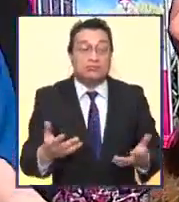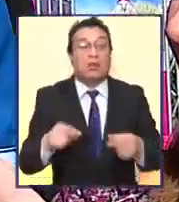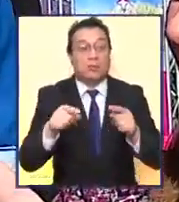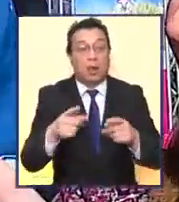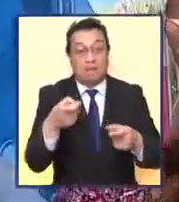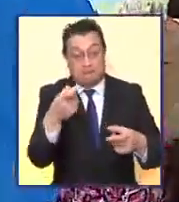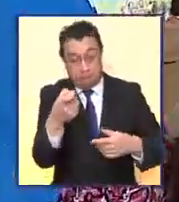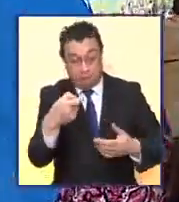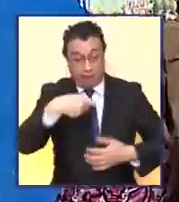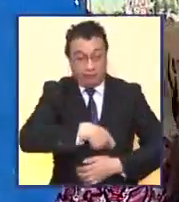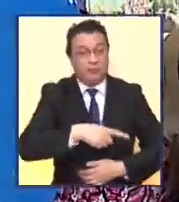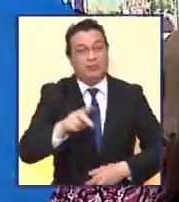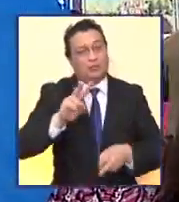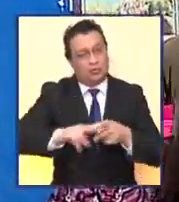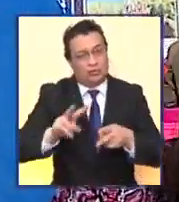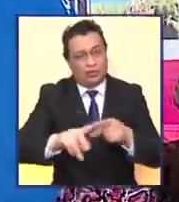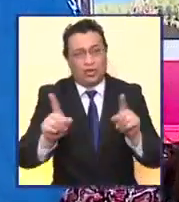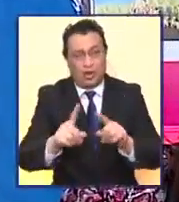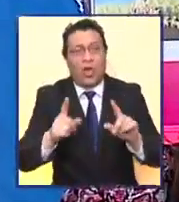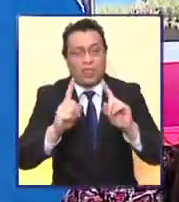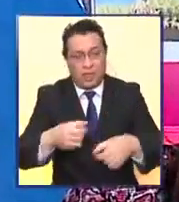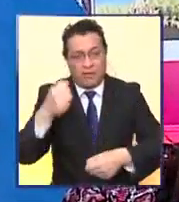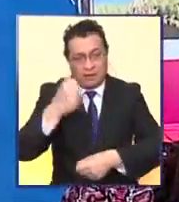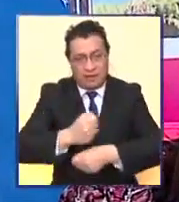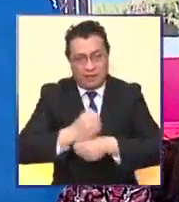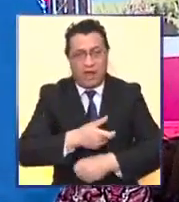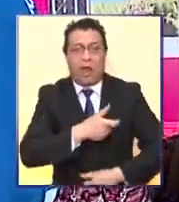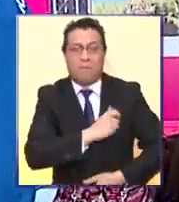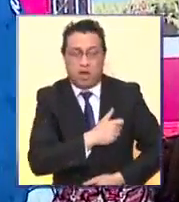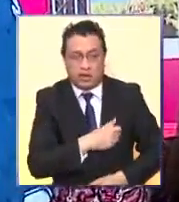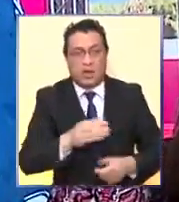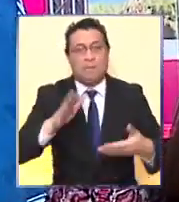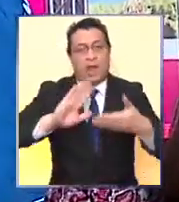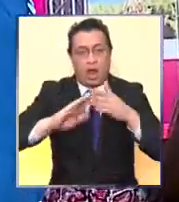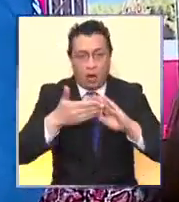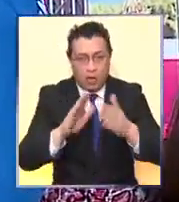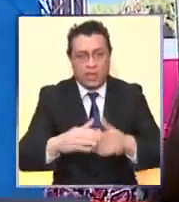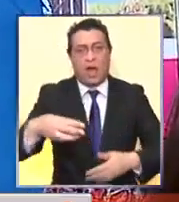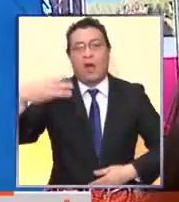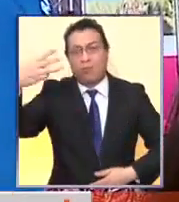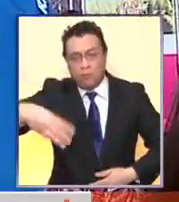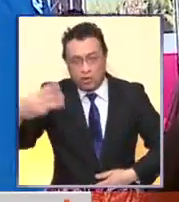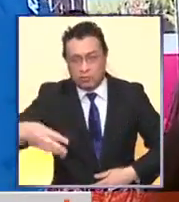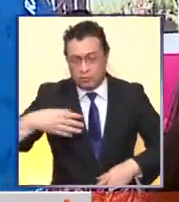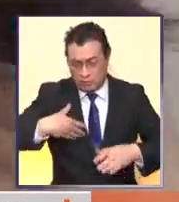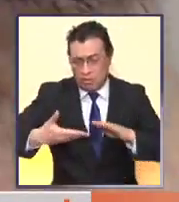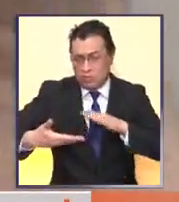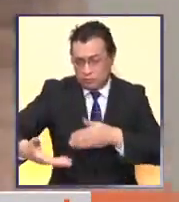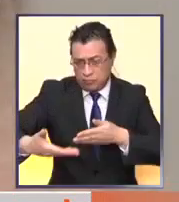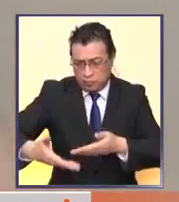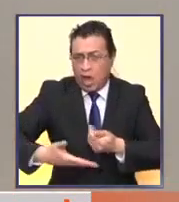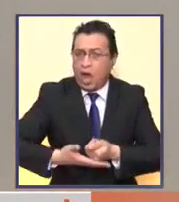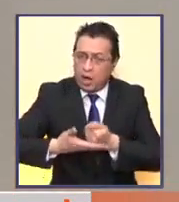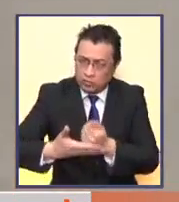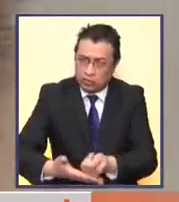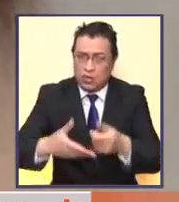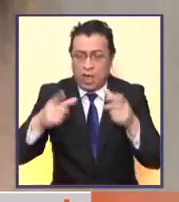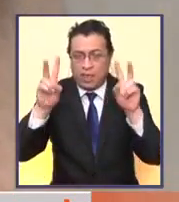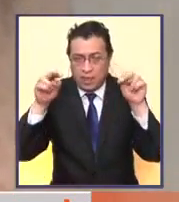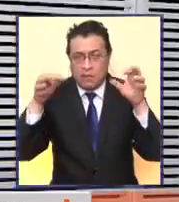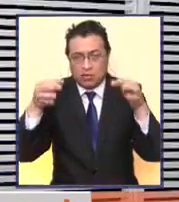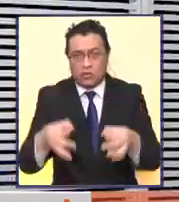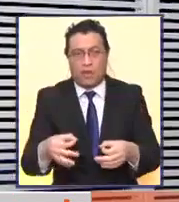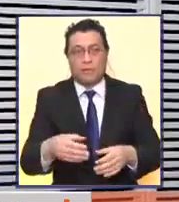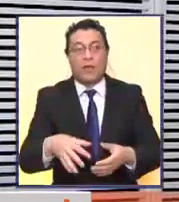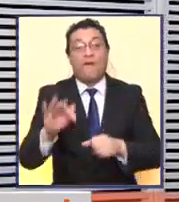vecinos no es la solución. Es que tenemos que trabajar con la policía, con la comunidad, los municipios somos coayudantes en materia de seguridad. Y para la Fundación